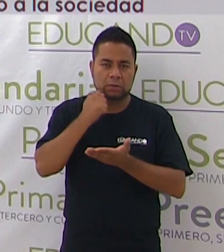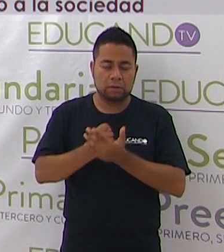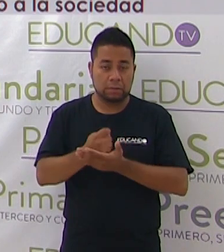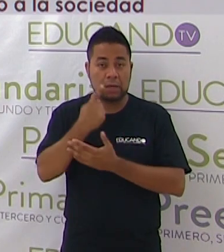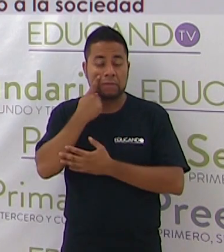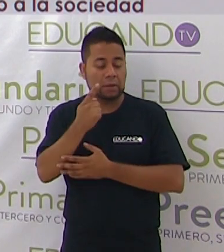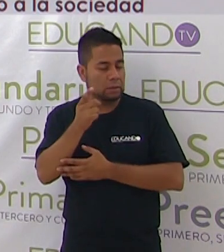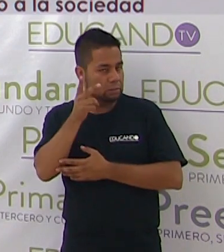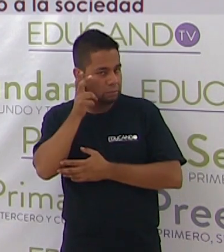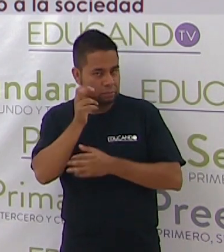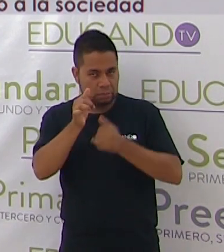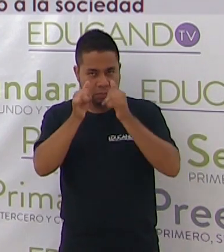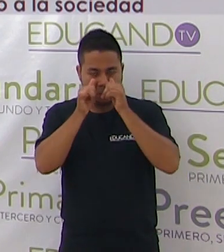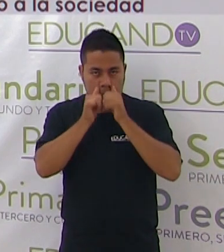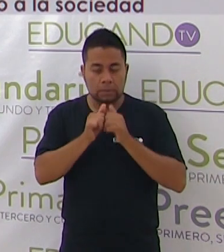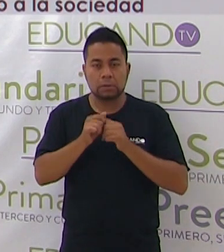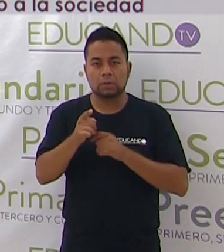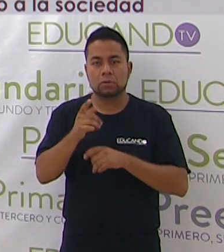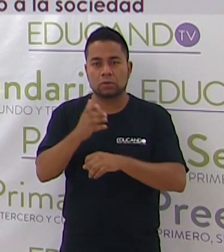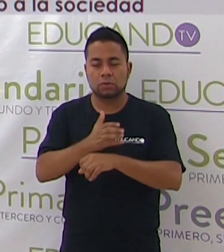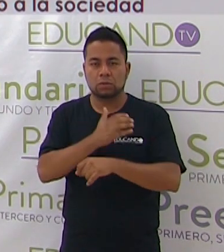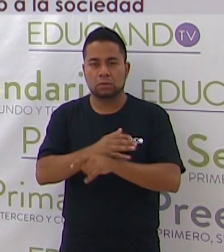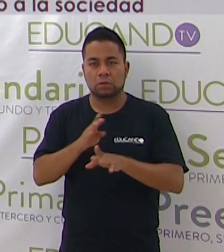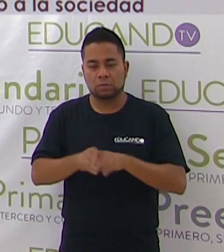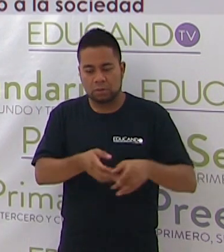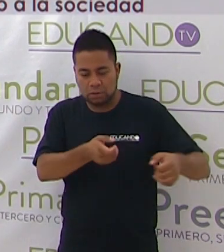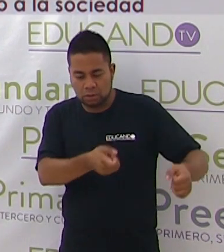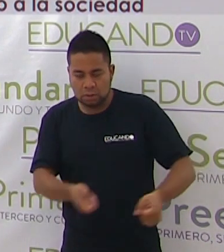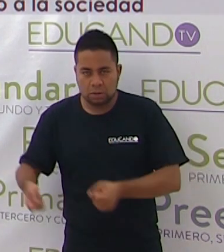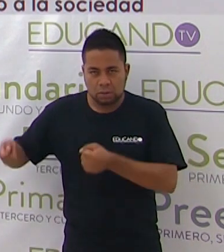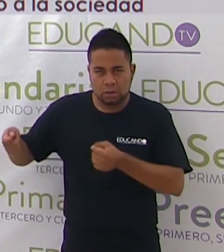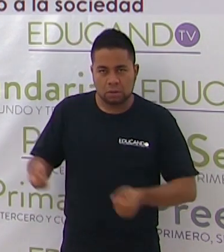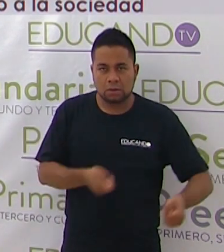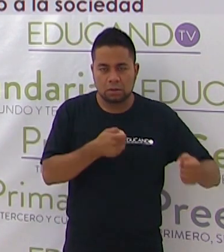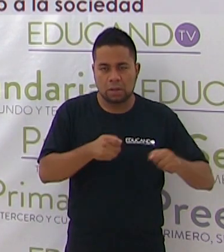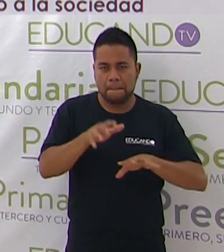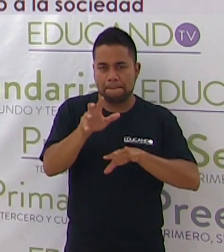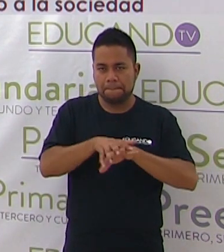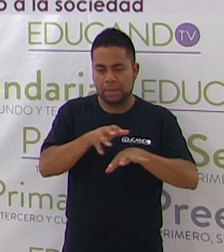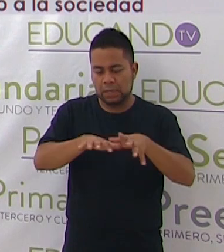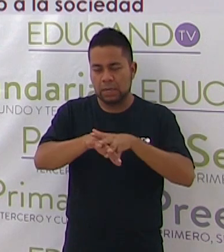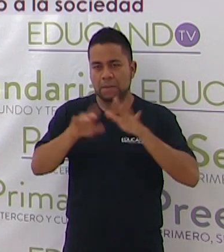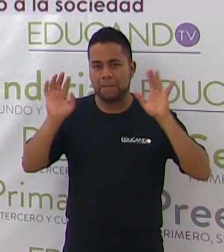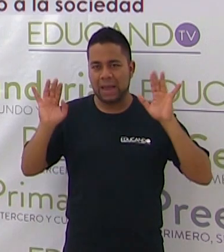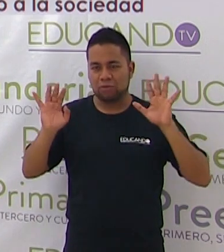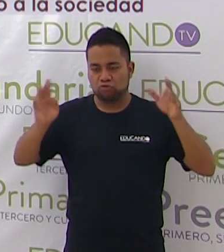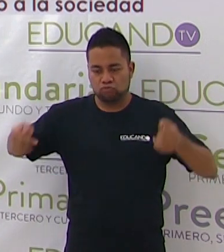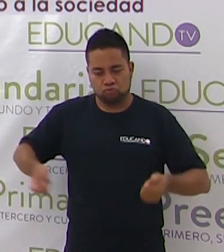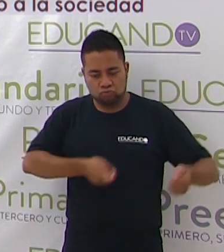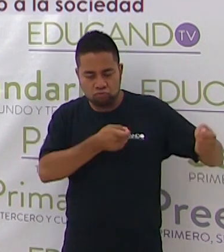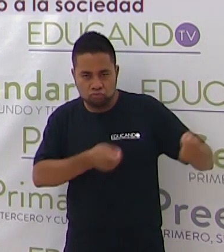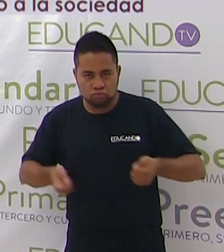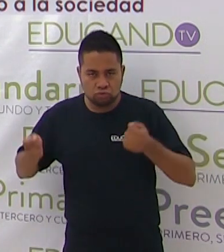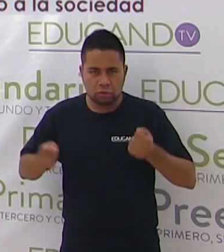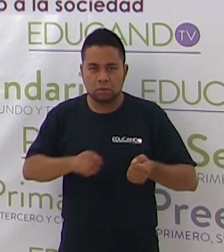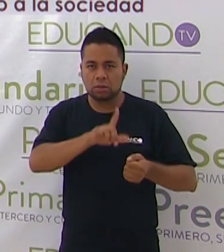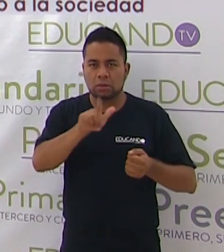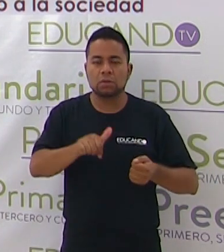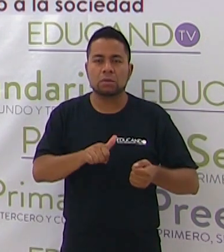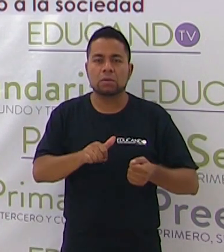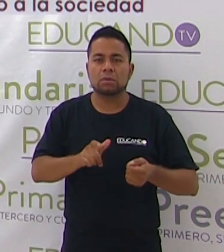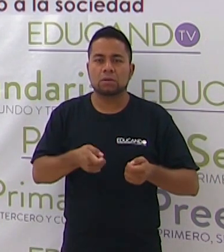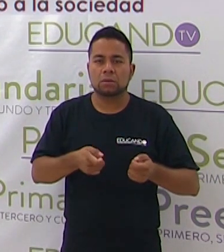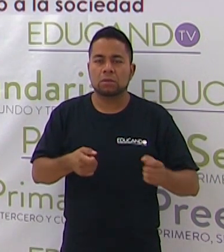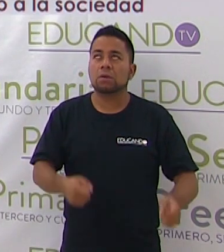esto, por favor, sus compañeros lo cargaron para mecerlo, sosteniéndolo de los pies y de las manos, para luego aventarlo como